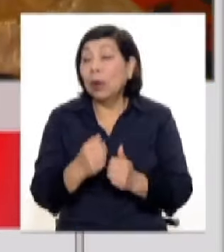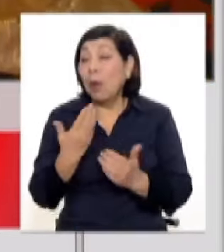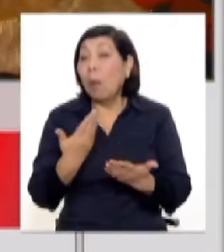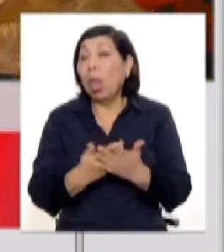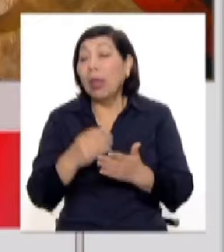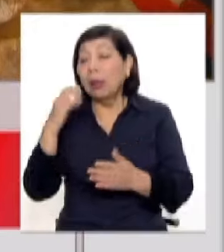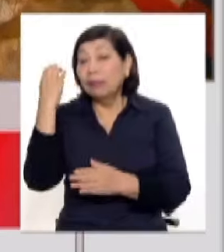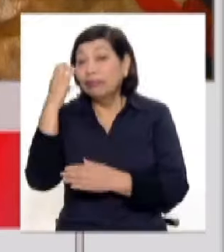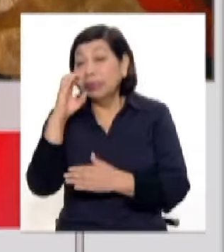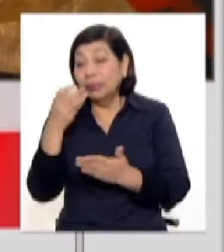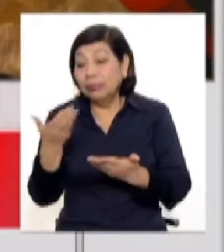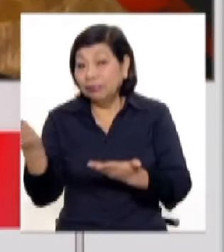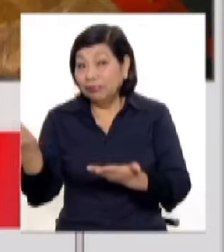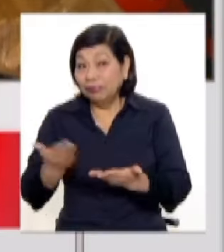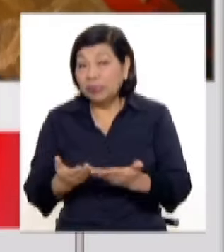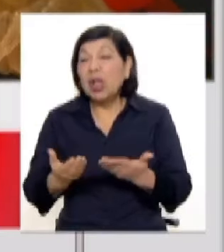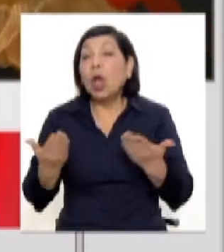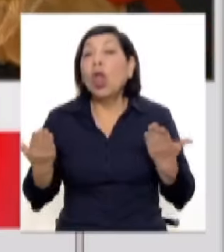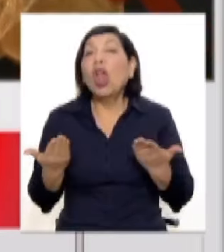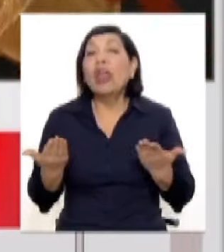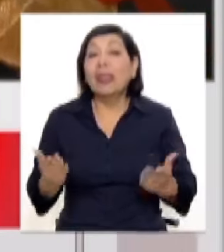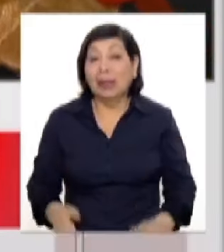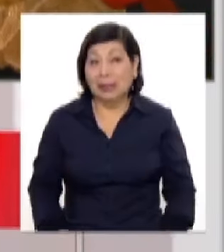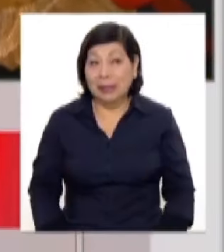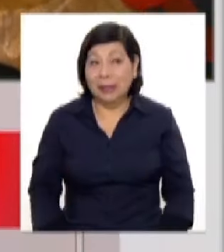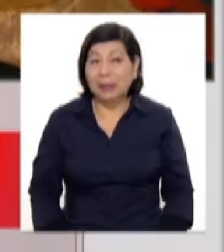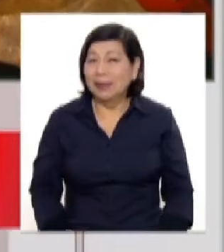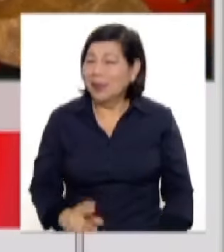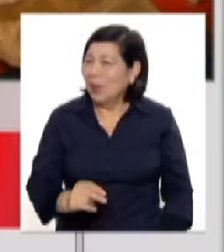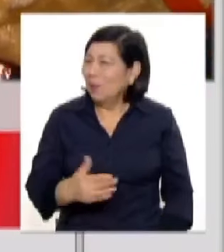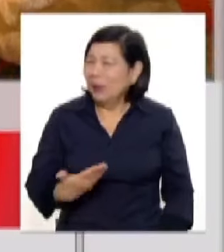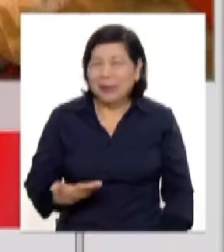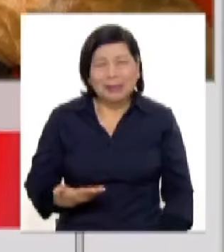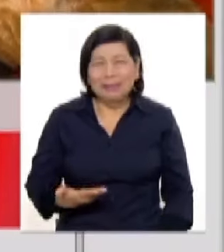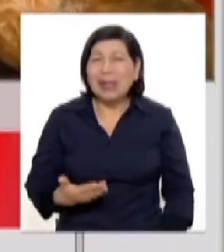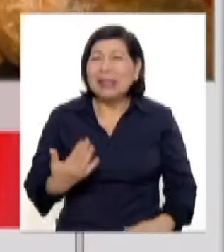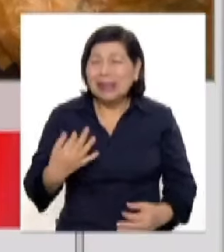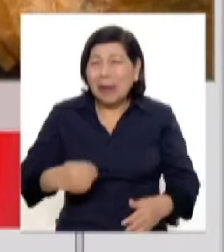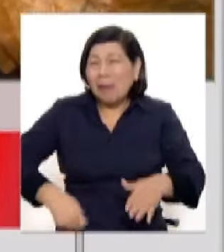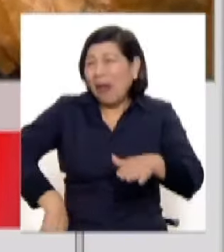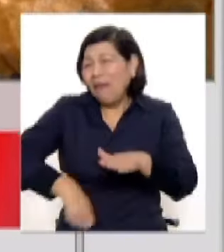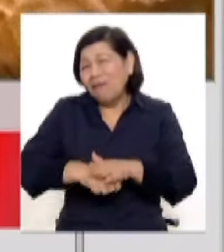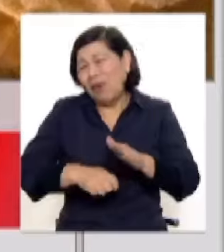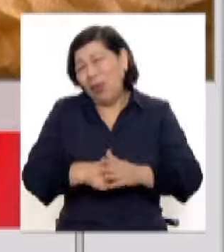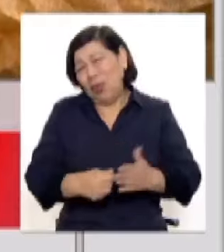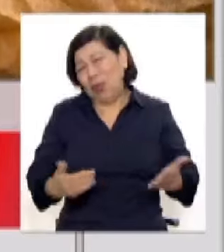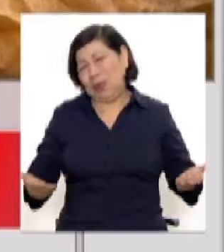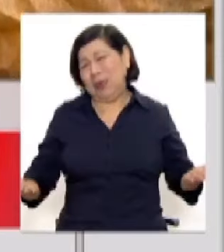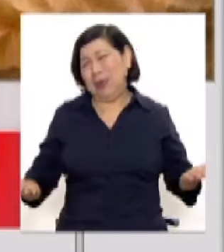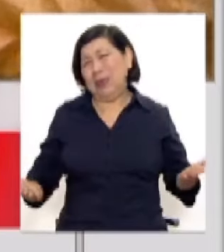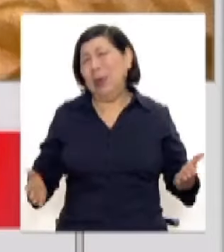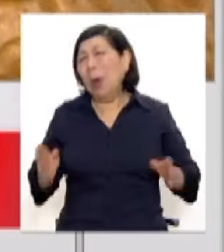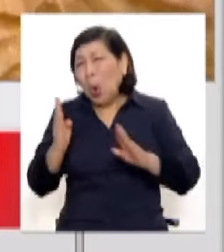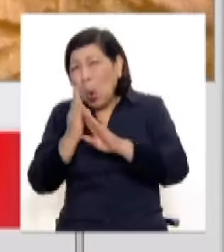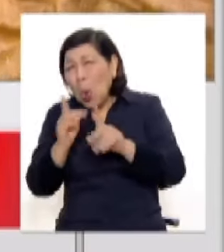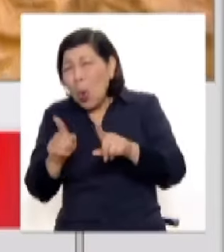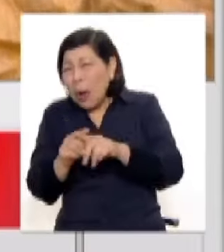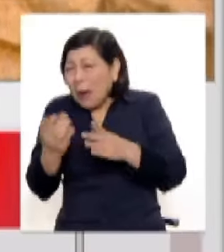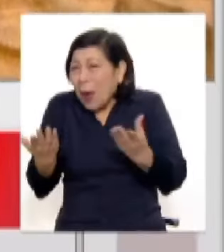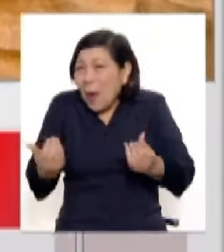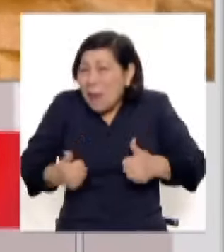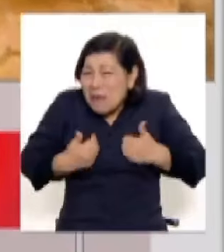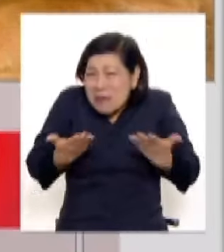evidencias que se está entregando, tomen las acciones drásticas. No puede ser que cada vez que haya un partido de fútbol estemos escondidos como